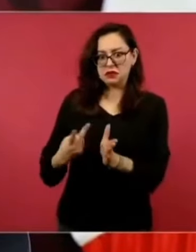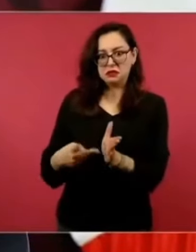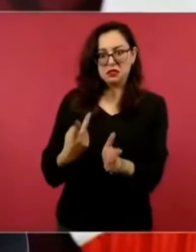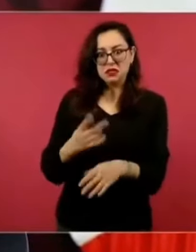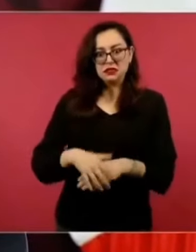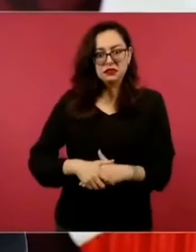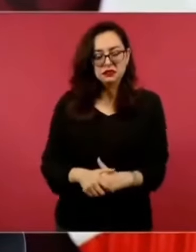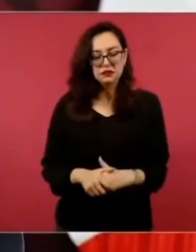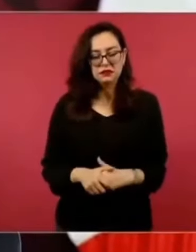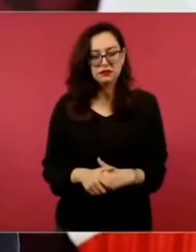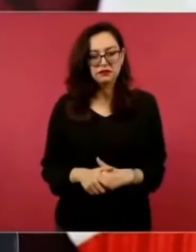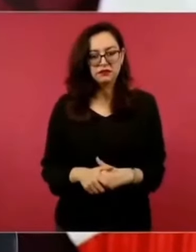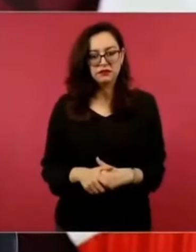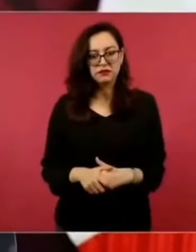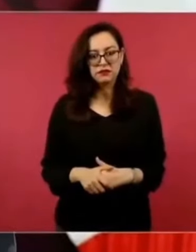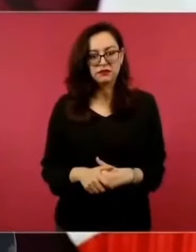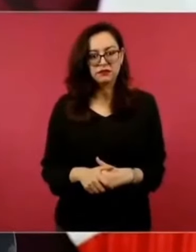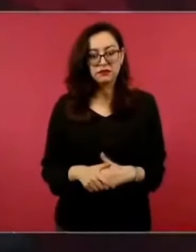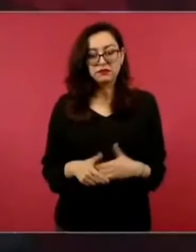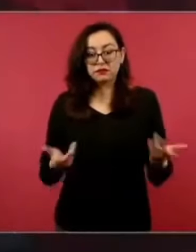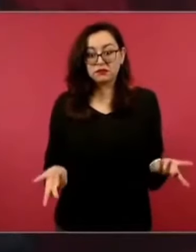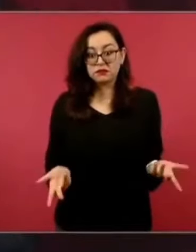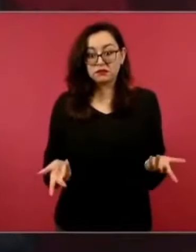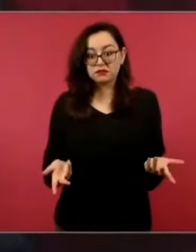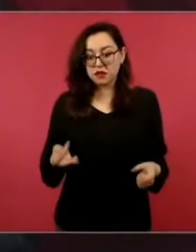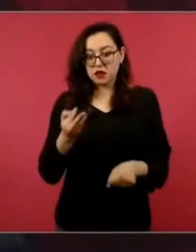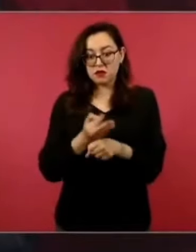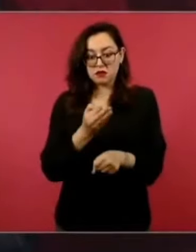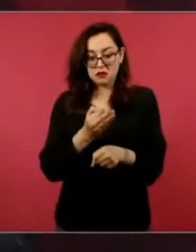Peña y por primera vez